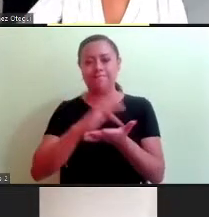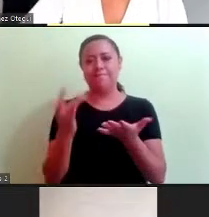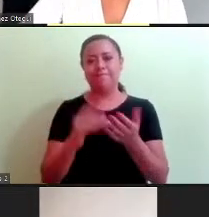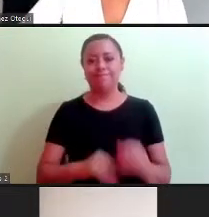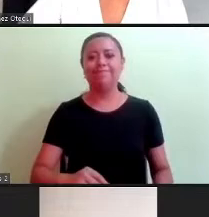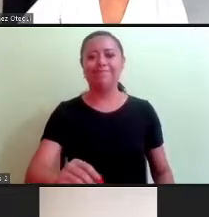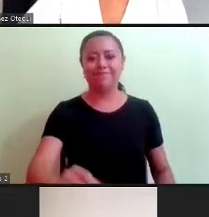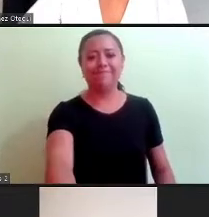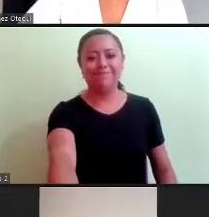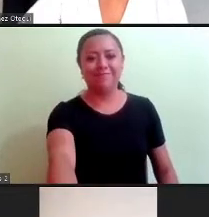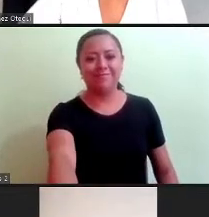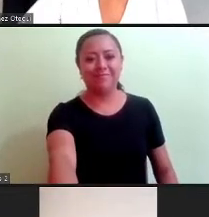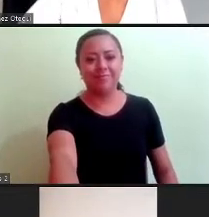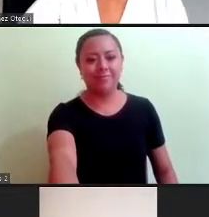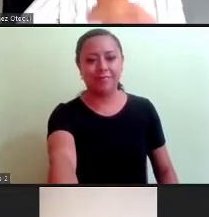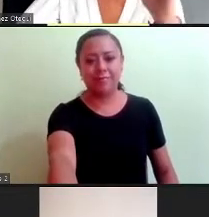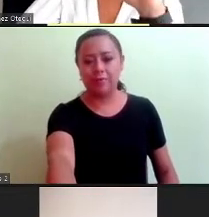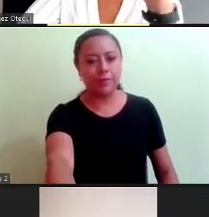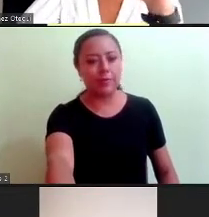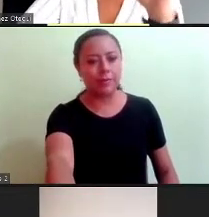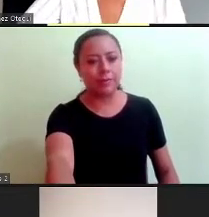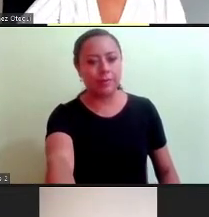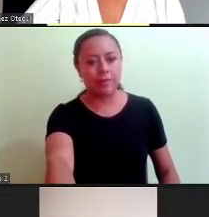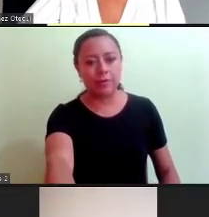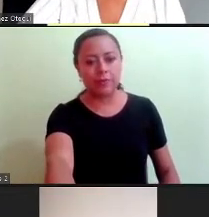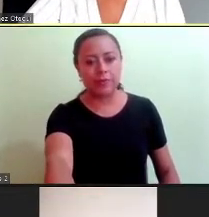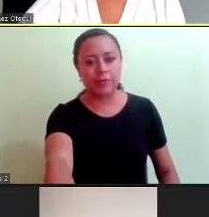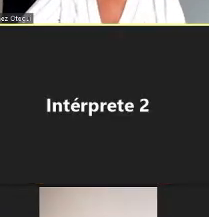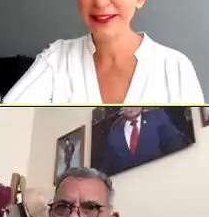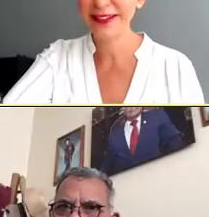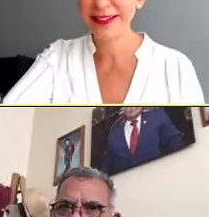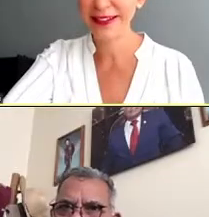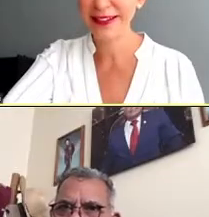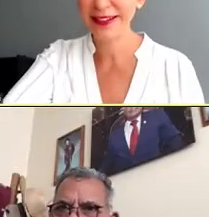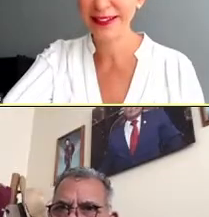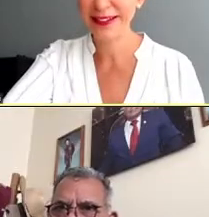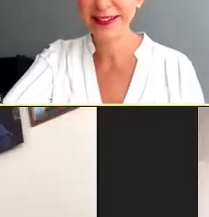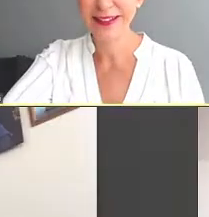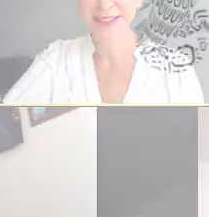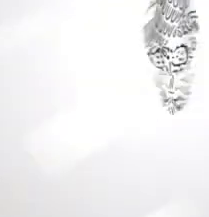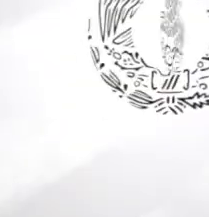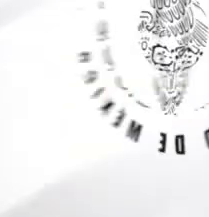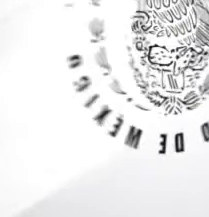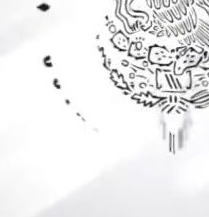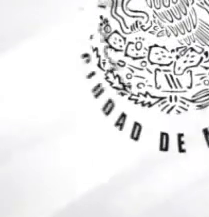vemos. Hasta luego. Buenas tardes. Que estén muy bien. Bye, bye. Que les vaya muy bien. Hasta luego. Buenas tardes.